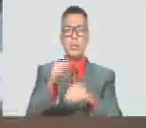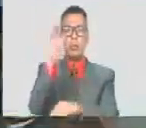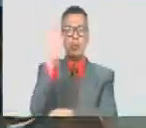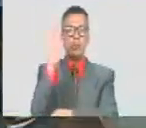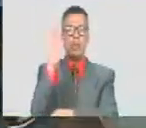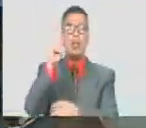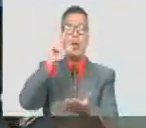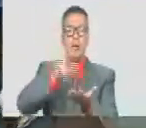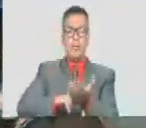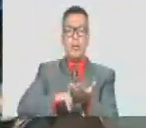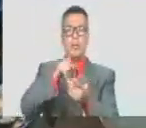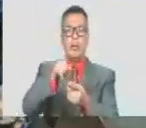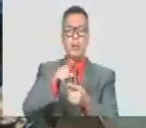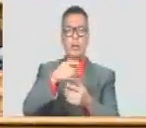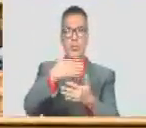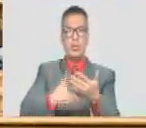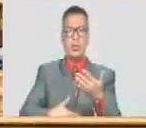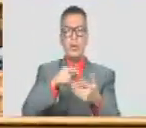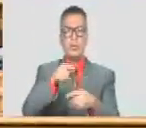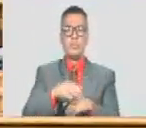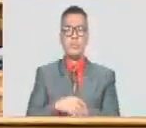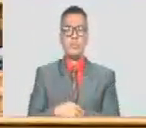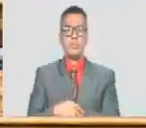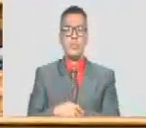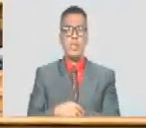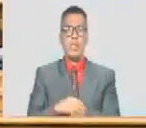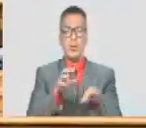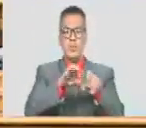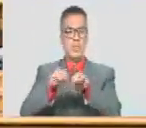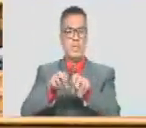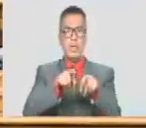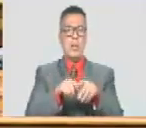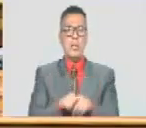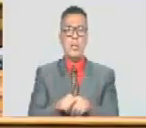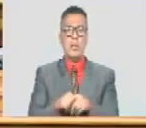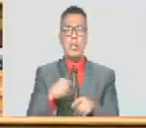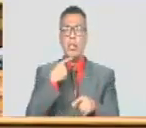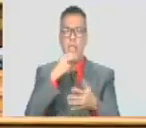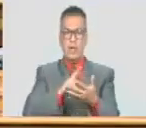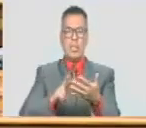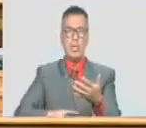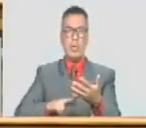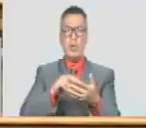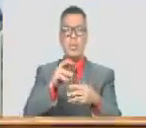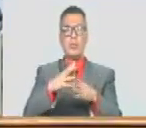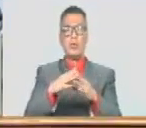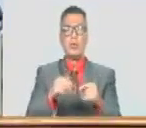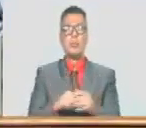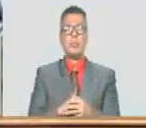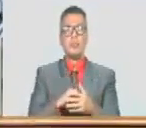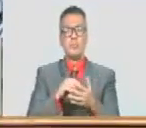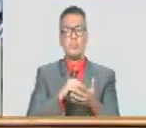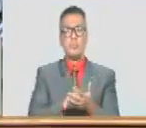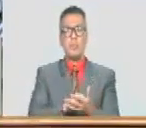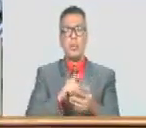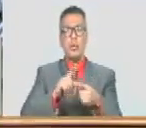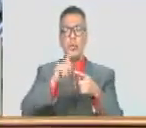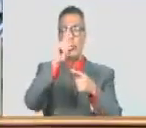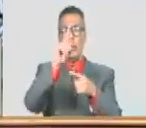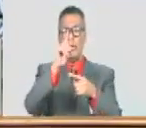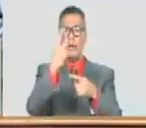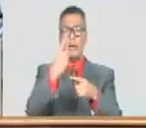Queda aprobada el acta correspondiente. Ciudadana secretaria, sírvase dar lectura a la cuenta. Cuenta